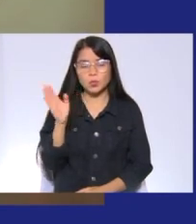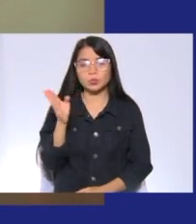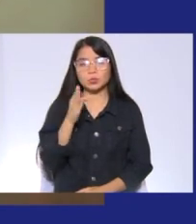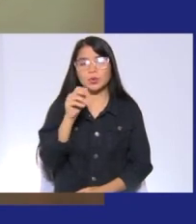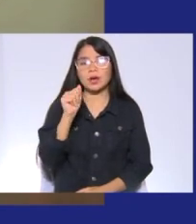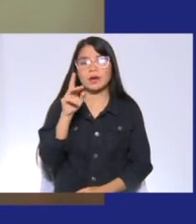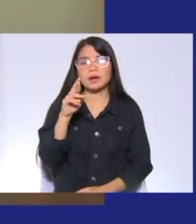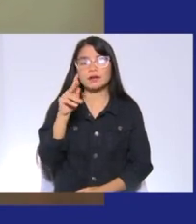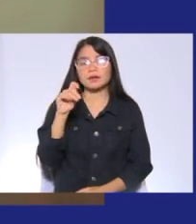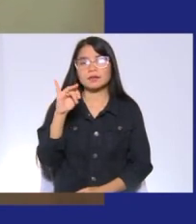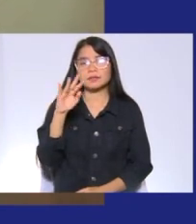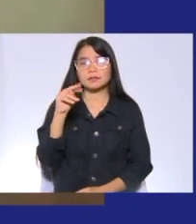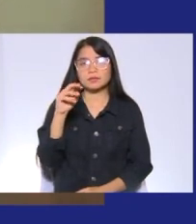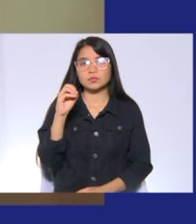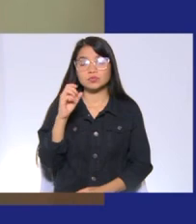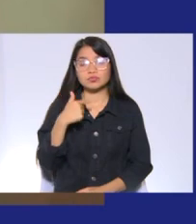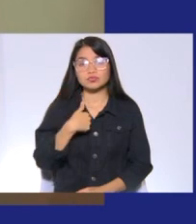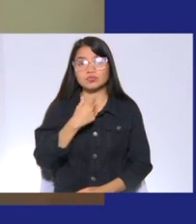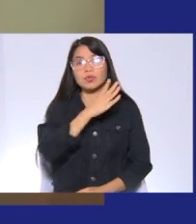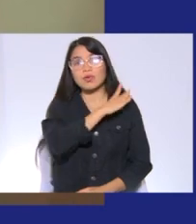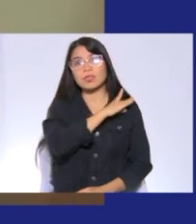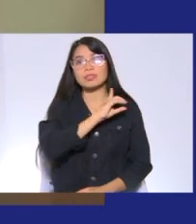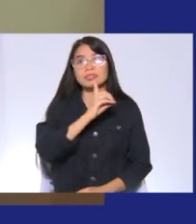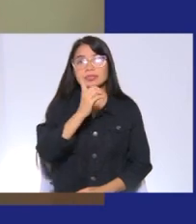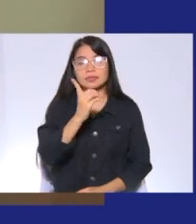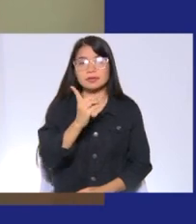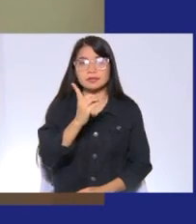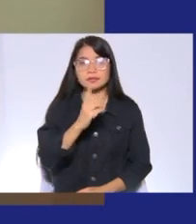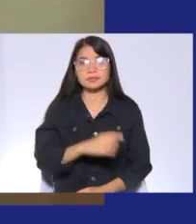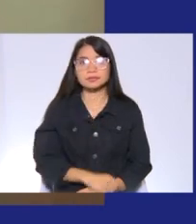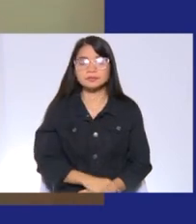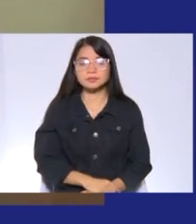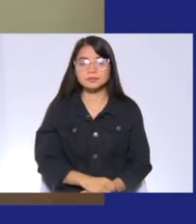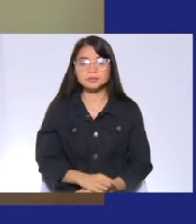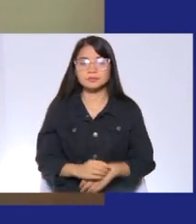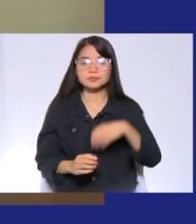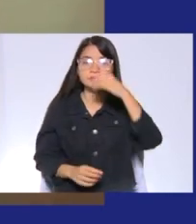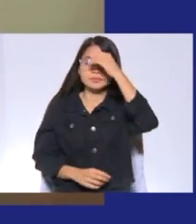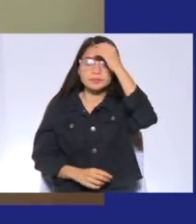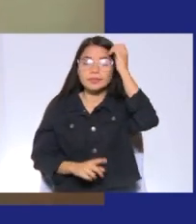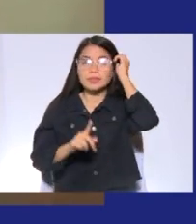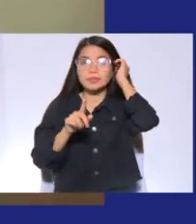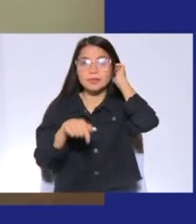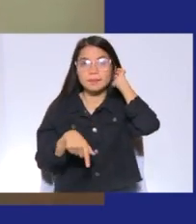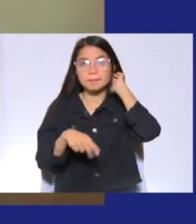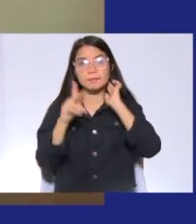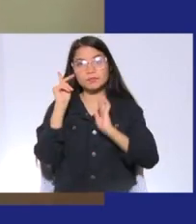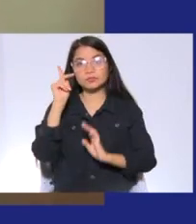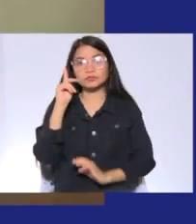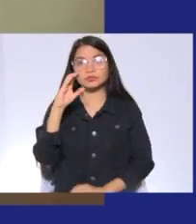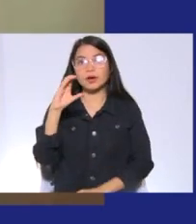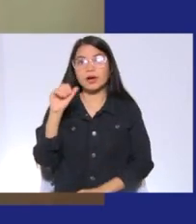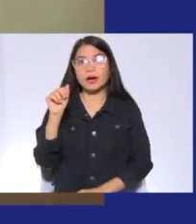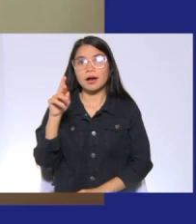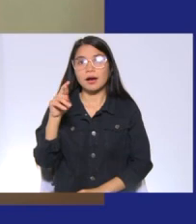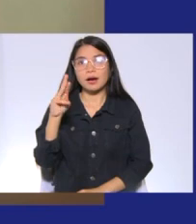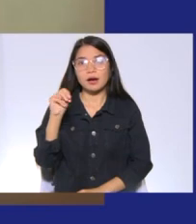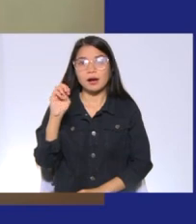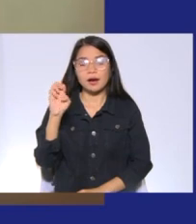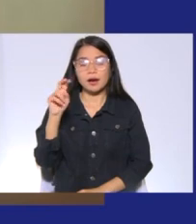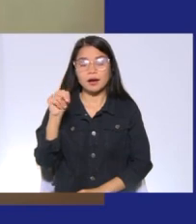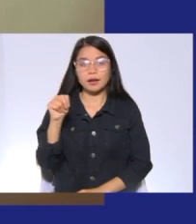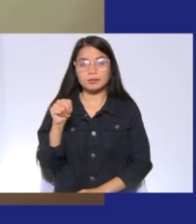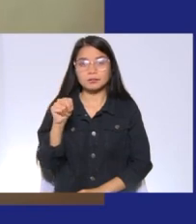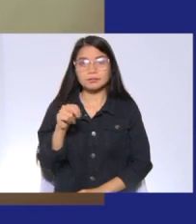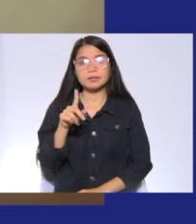momento directora de la unidad, la profesora Carmen Carreño, al igual felicita a todos los supervisores del